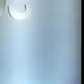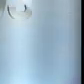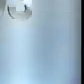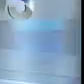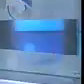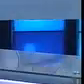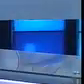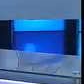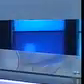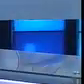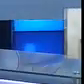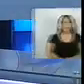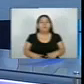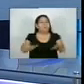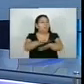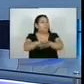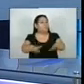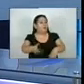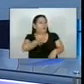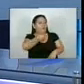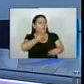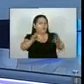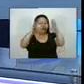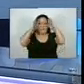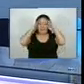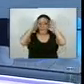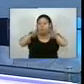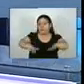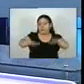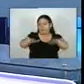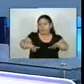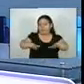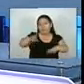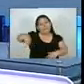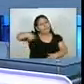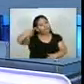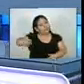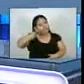Es todo por nuestra parte. Gracias por habernos acompañado. Hasta mañana.